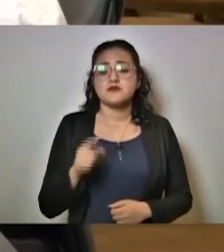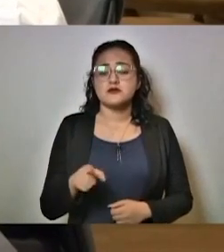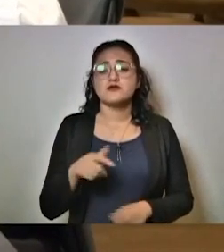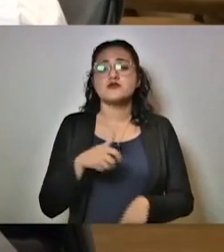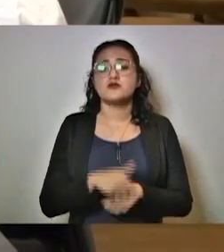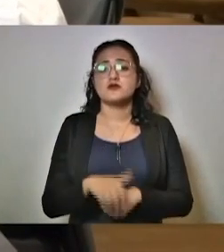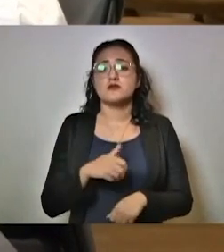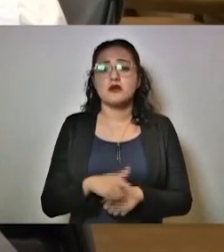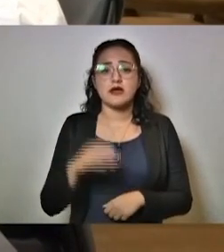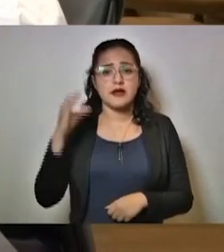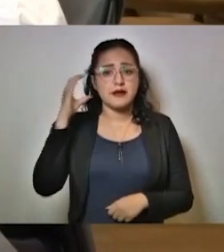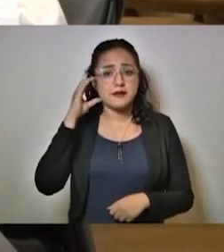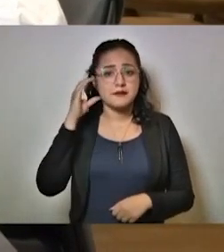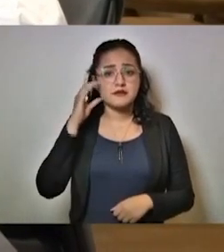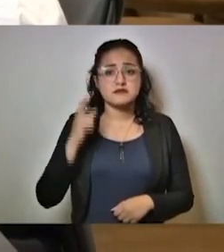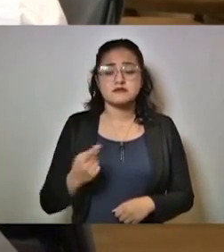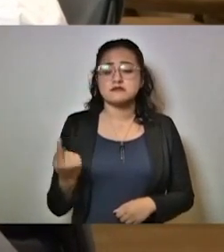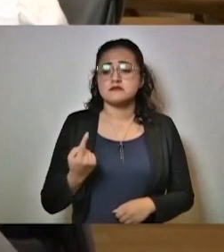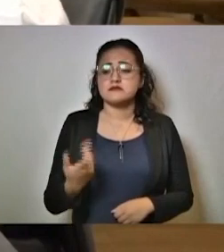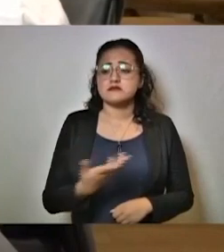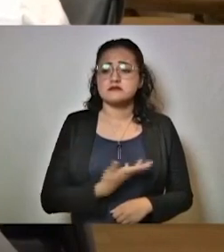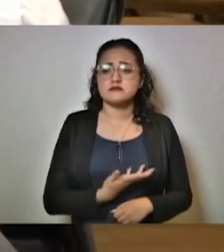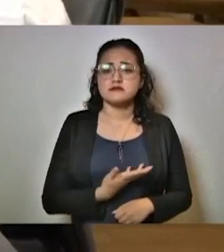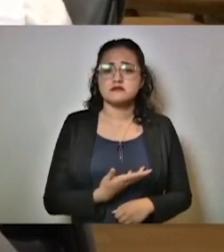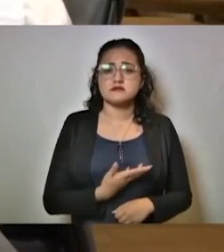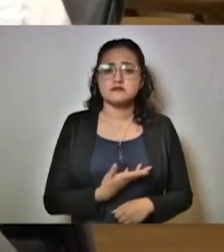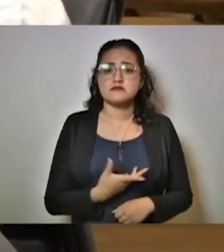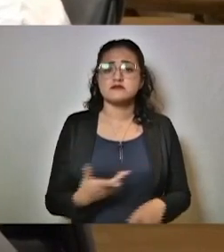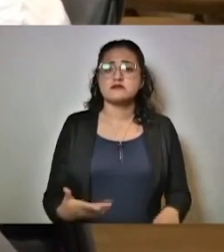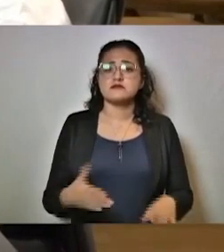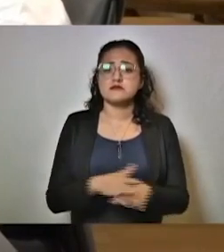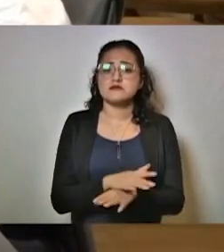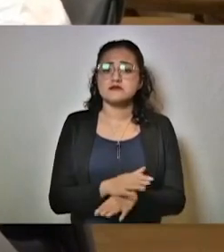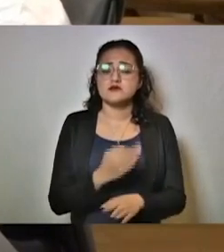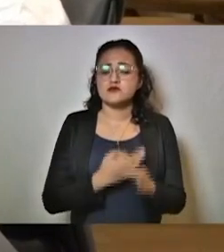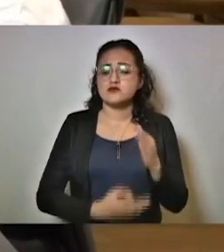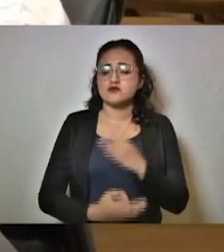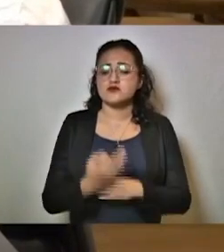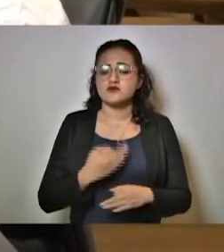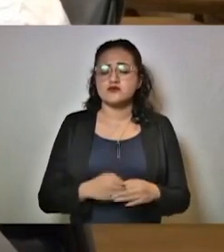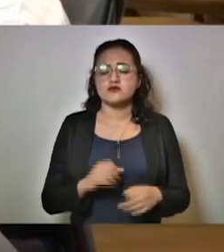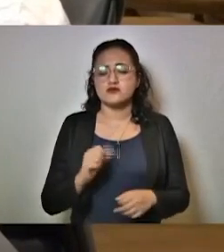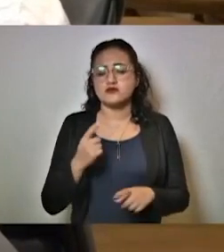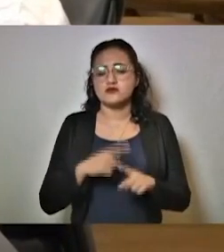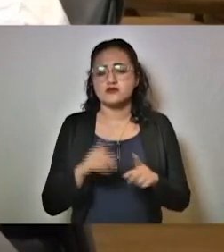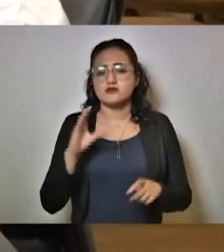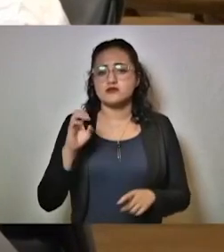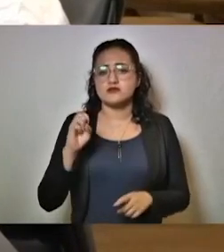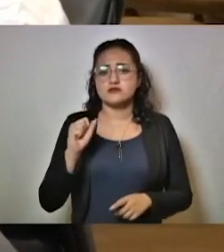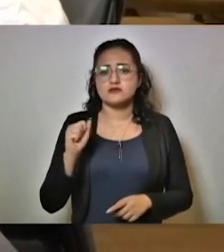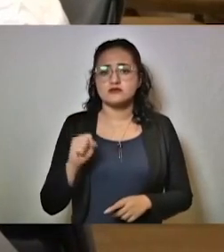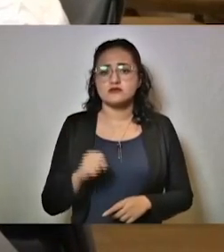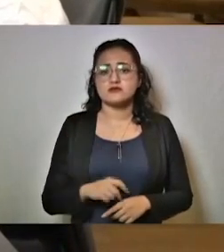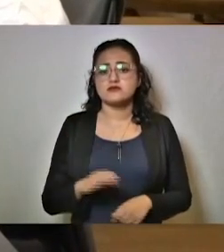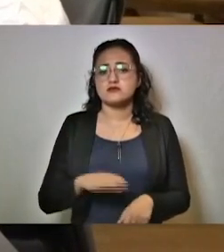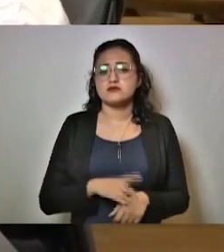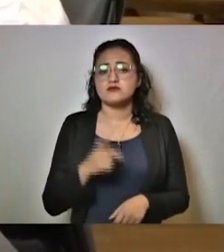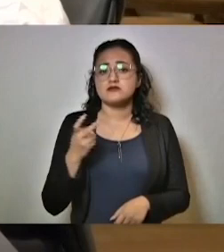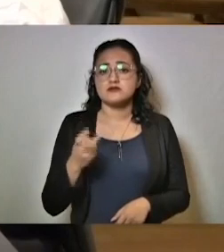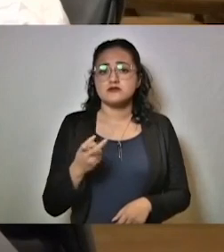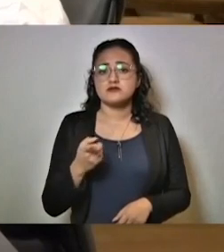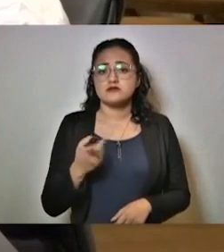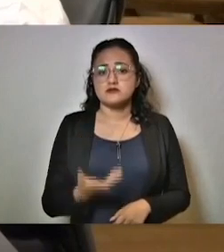camas que hubiéramos tenido reconvirtiendo todas las demás esas porque ellos a